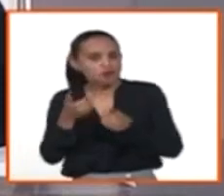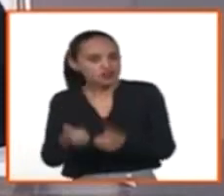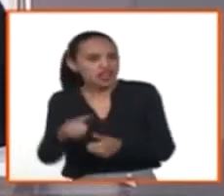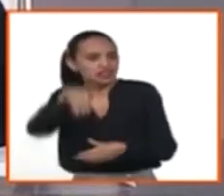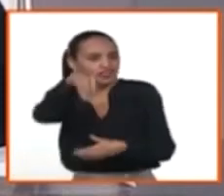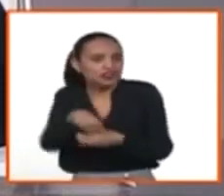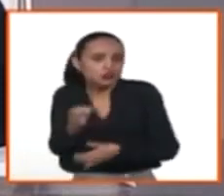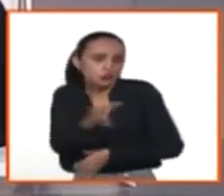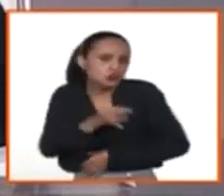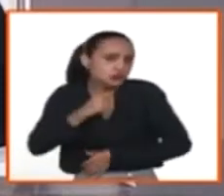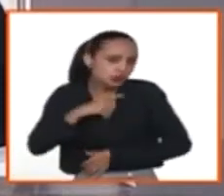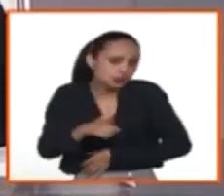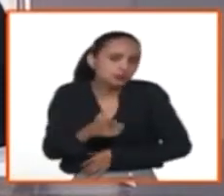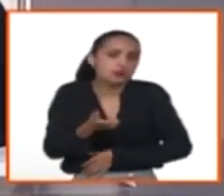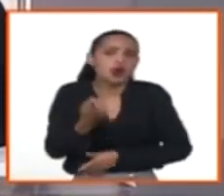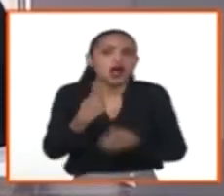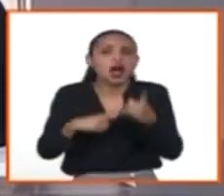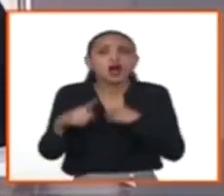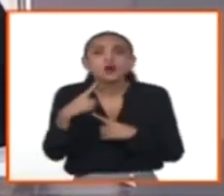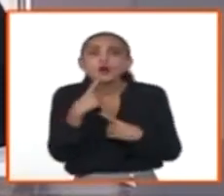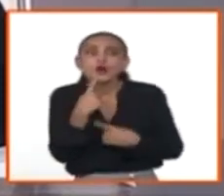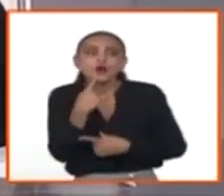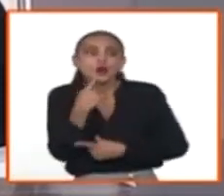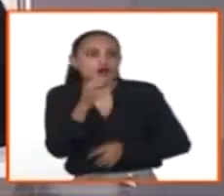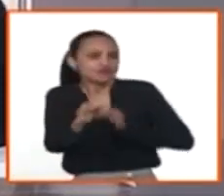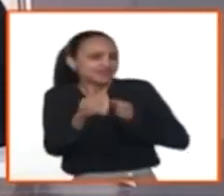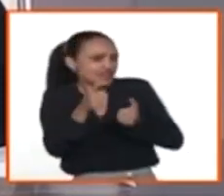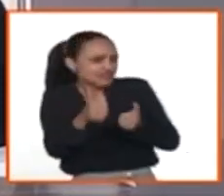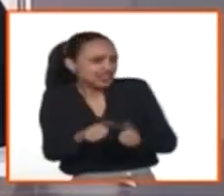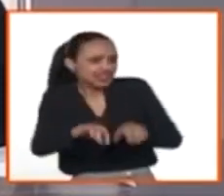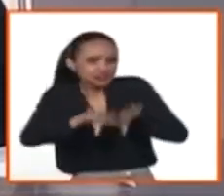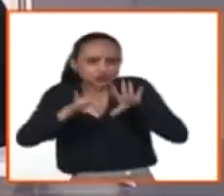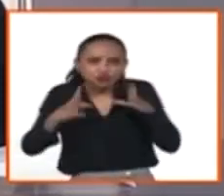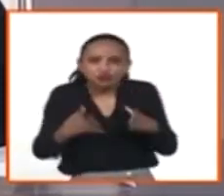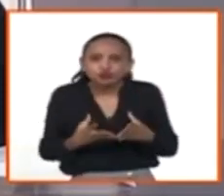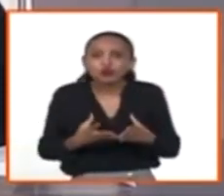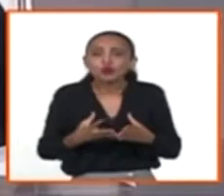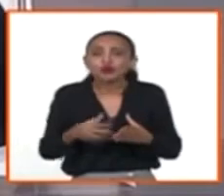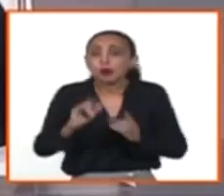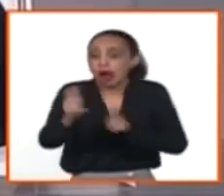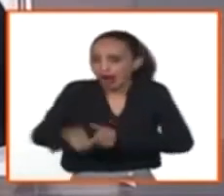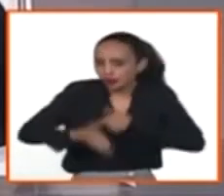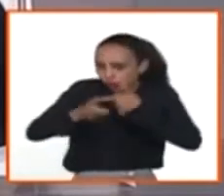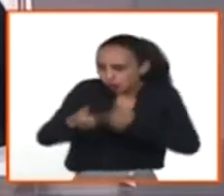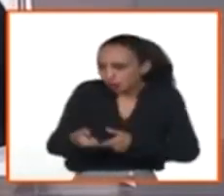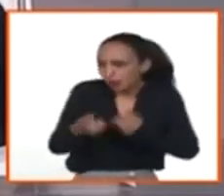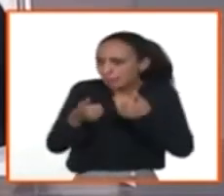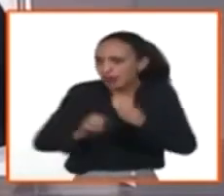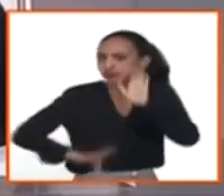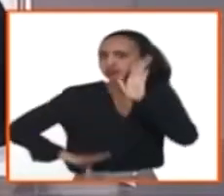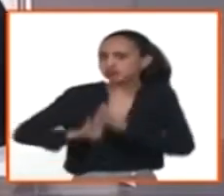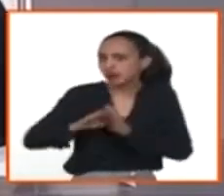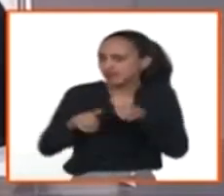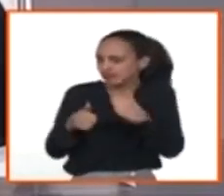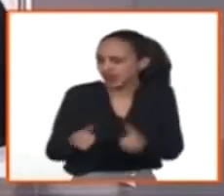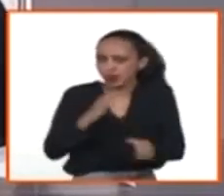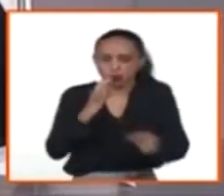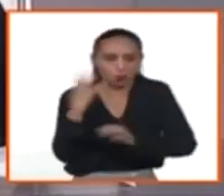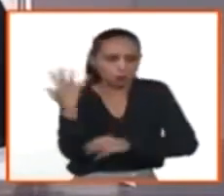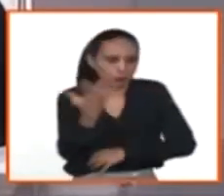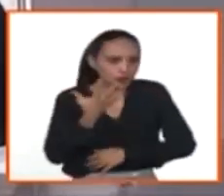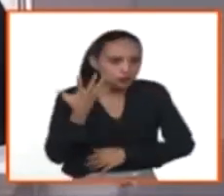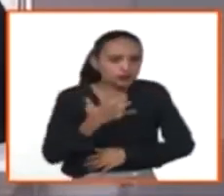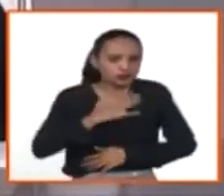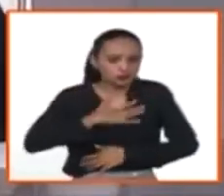los temas relativos a las pérdidas y desperdicios de alimentos, sino también a la agricultura sostenible sobre bases agroecológicas, nuestros